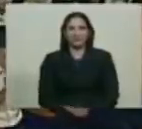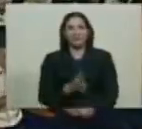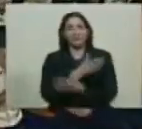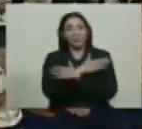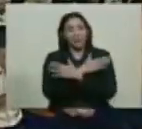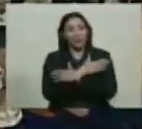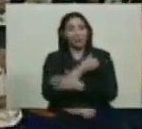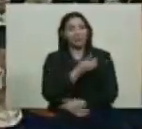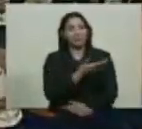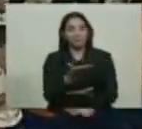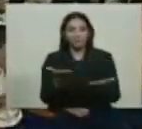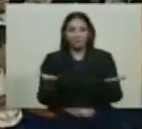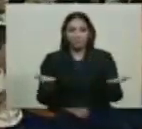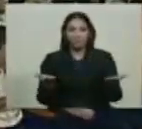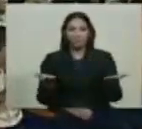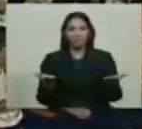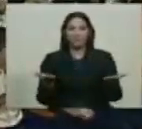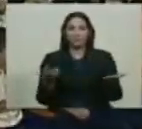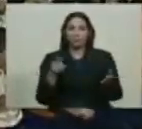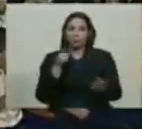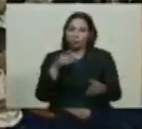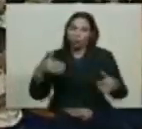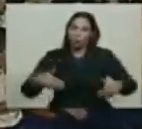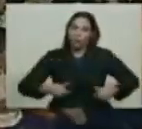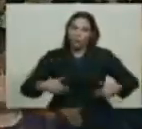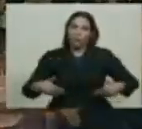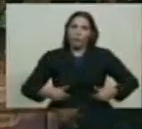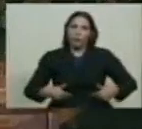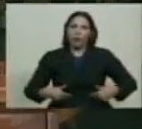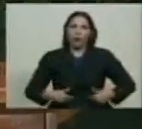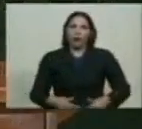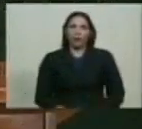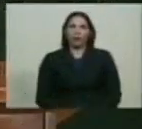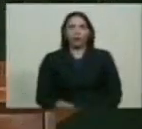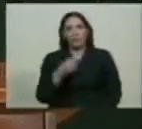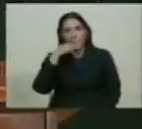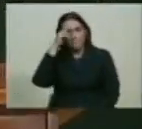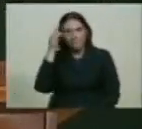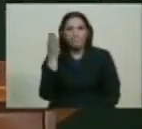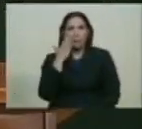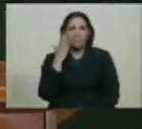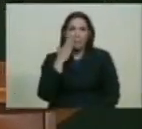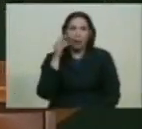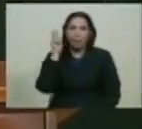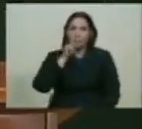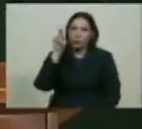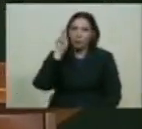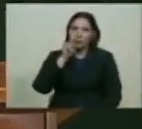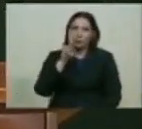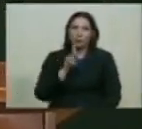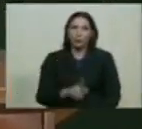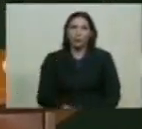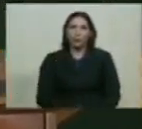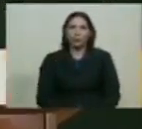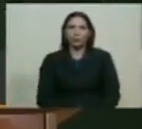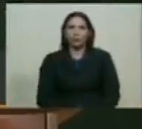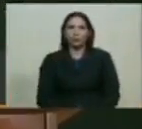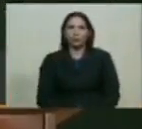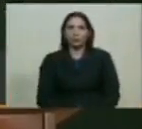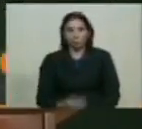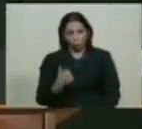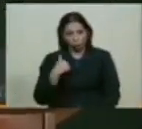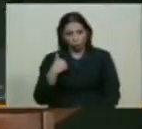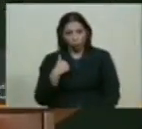Felicitaciones a ustedes, muchachos, por su esfuerzo. A sus padres, a sus maestros, a sus profesores, desde aquí.